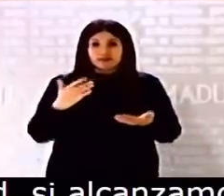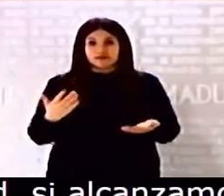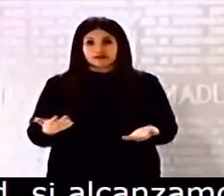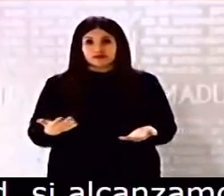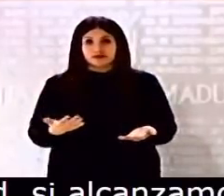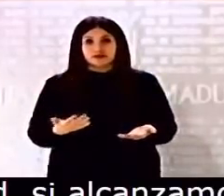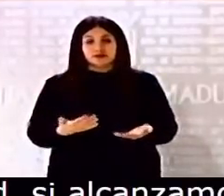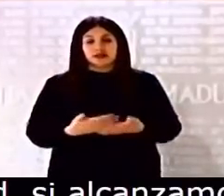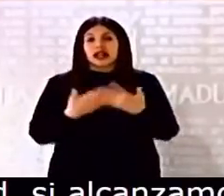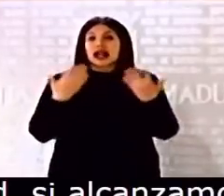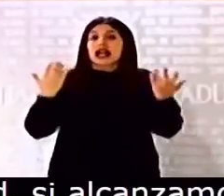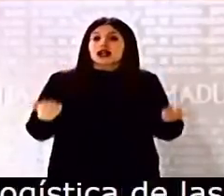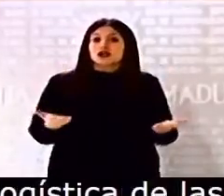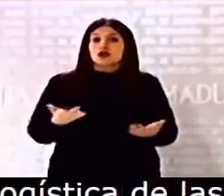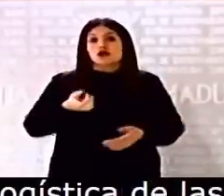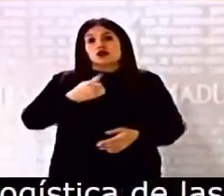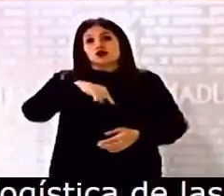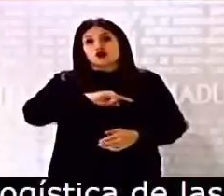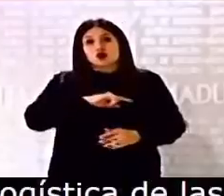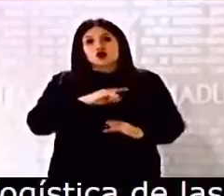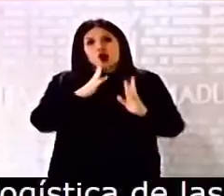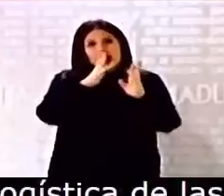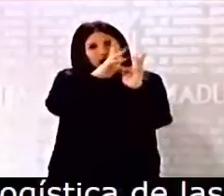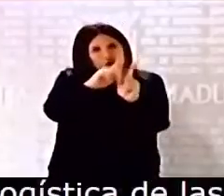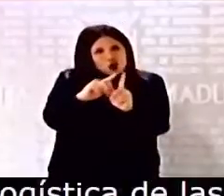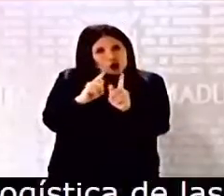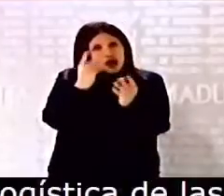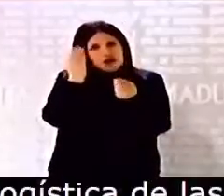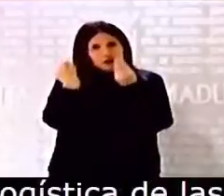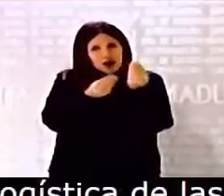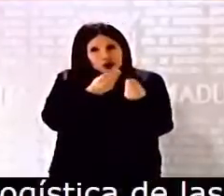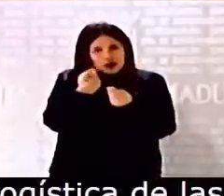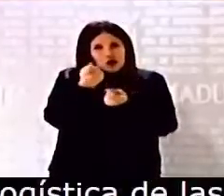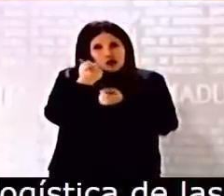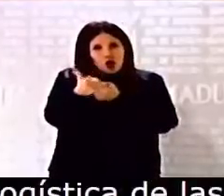Entonces, ¿vamos haciendo previsiones? Vamos haciendo previsiones.